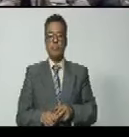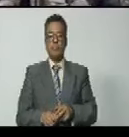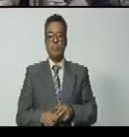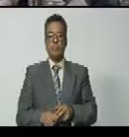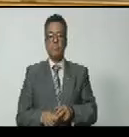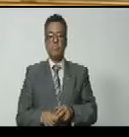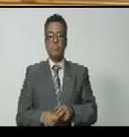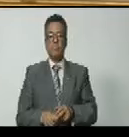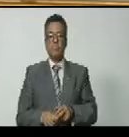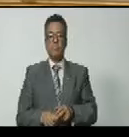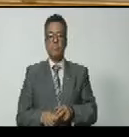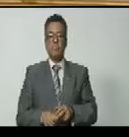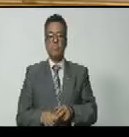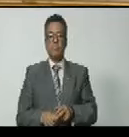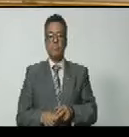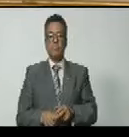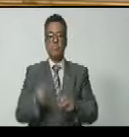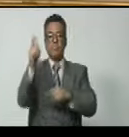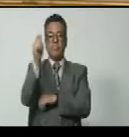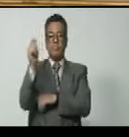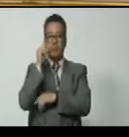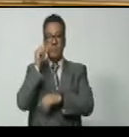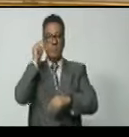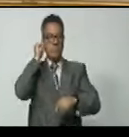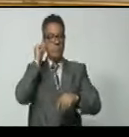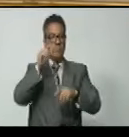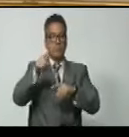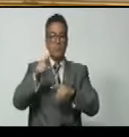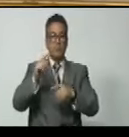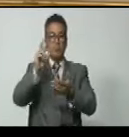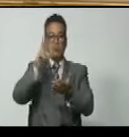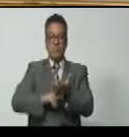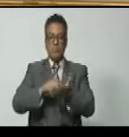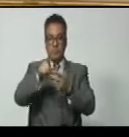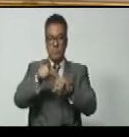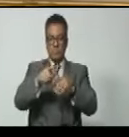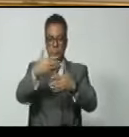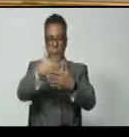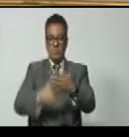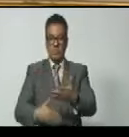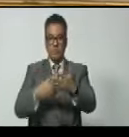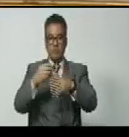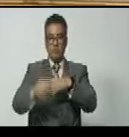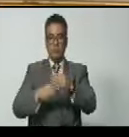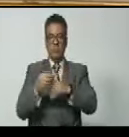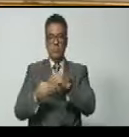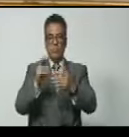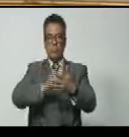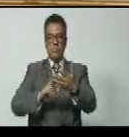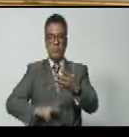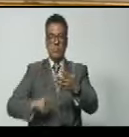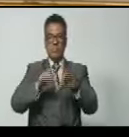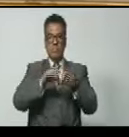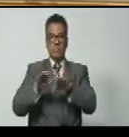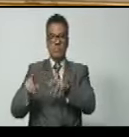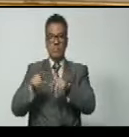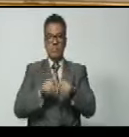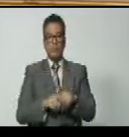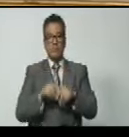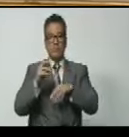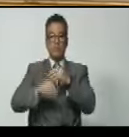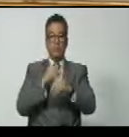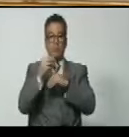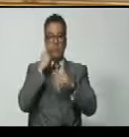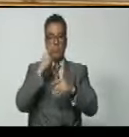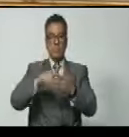En consideración, las honorables diputadas y los honorables diputados que estén a favor de aprobar el acta correspondiente leída por la secretaria,